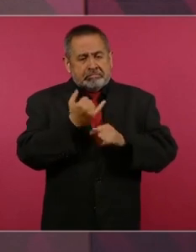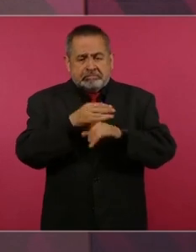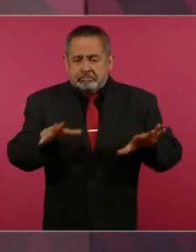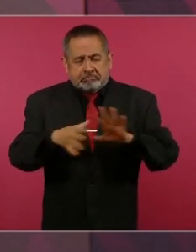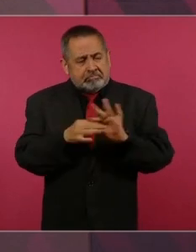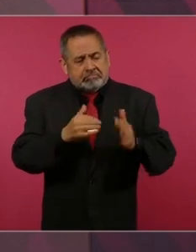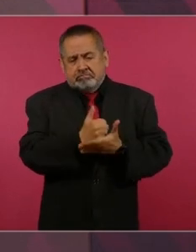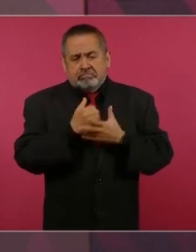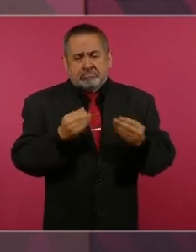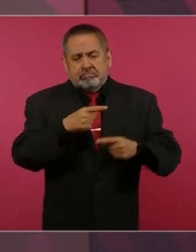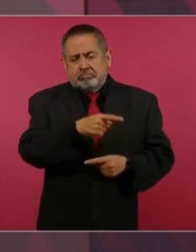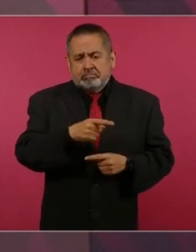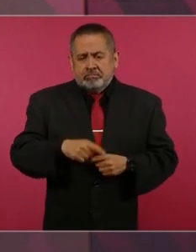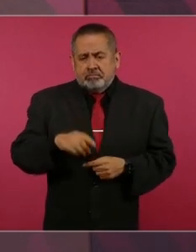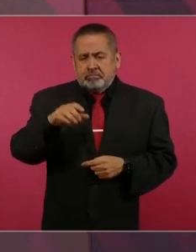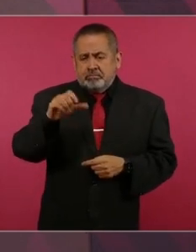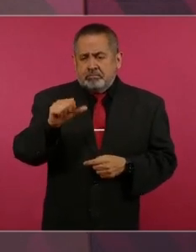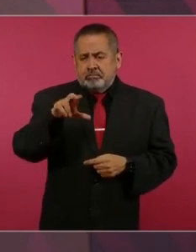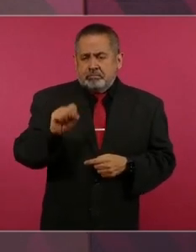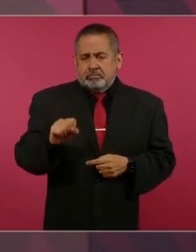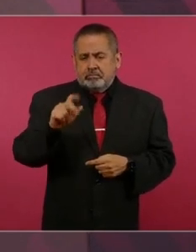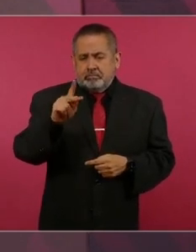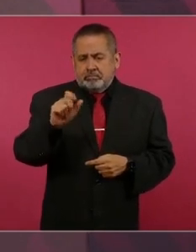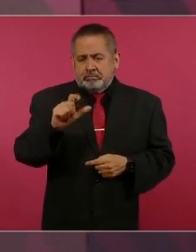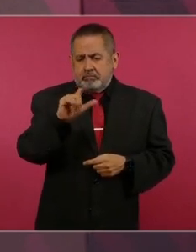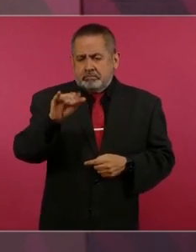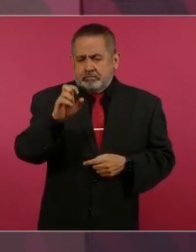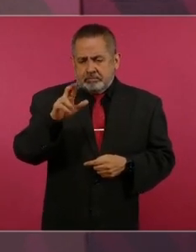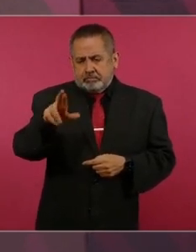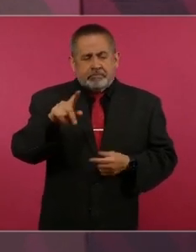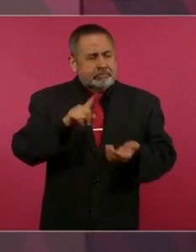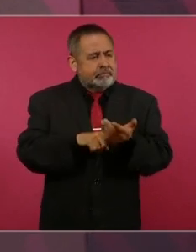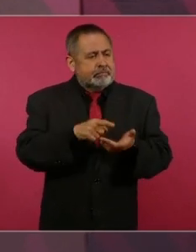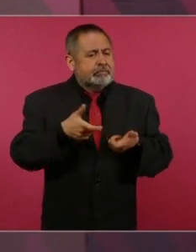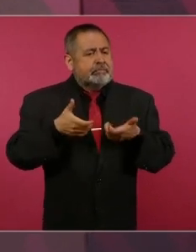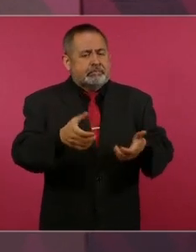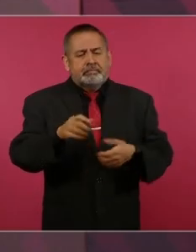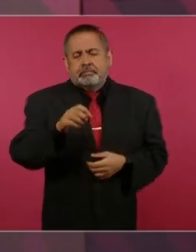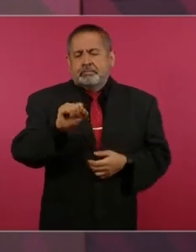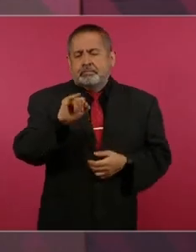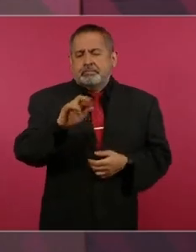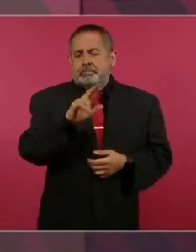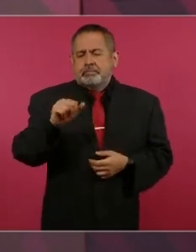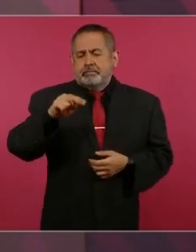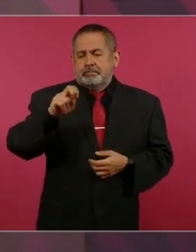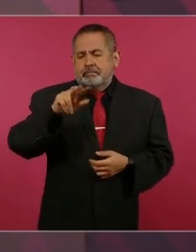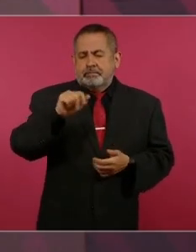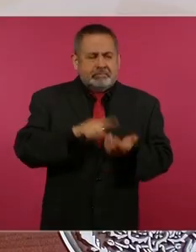formación, maestro Carlos Pellicer, en Sierra Nevada, y tengo amigos ahí.